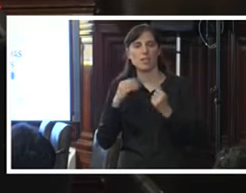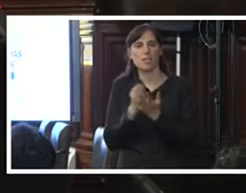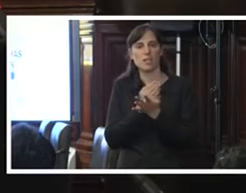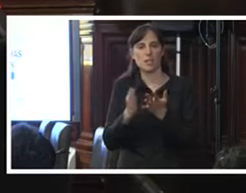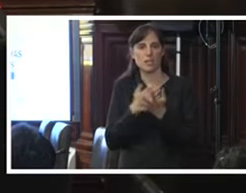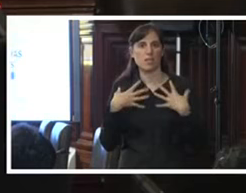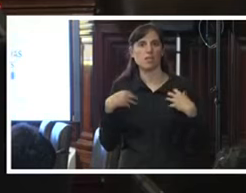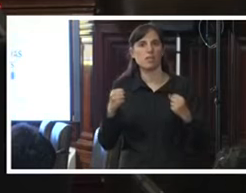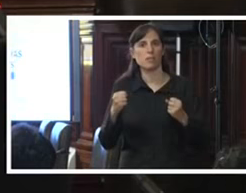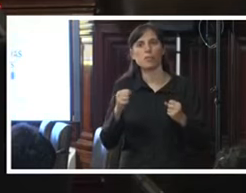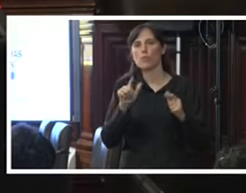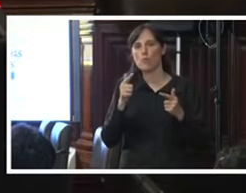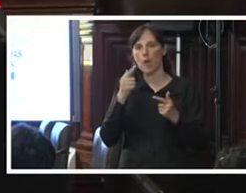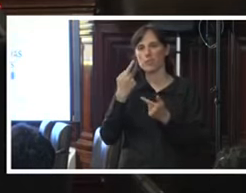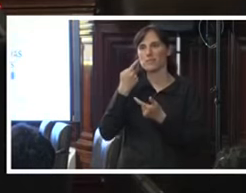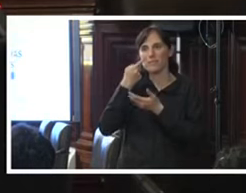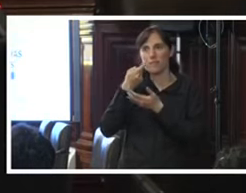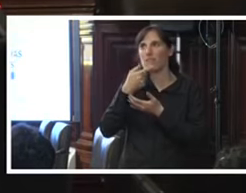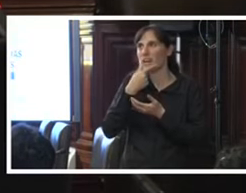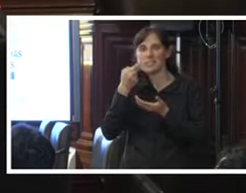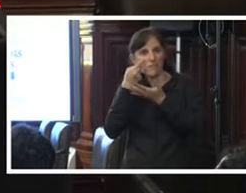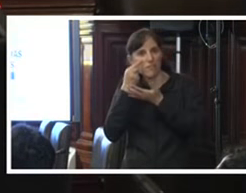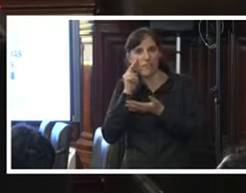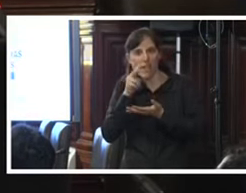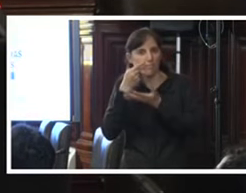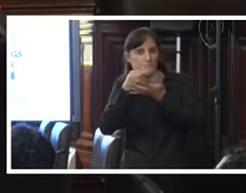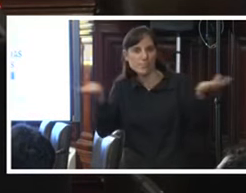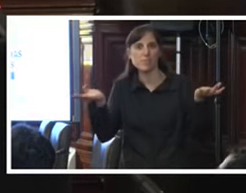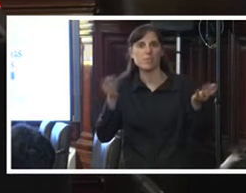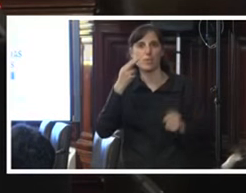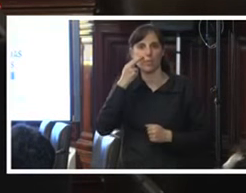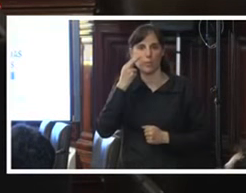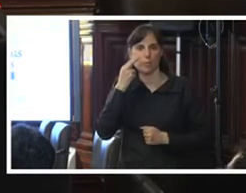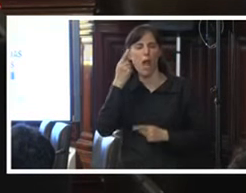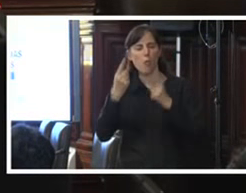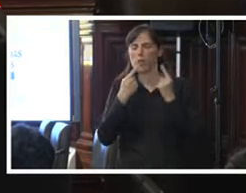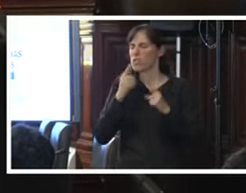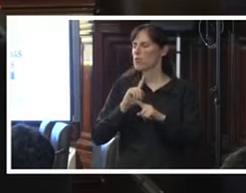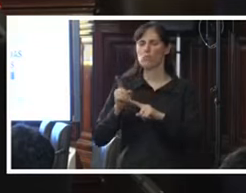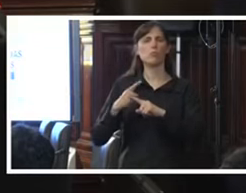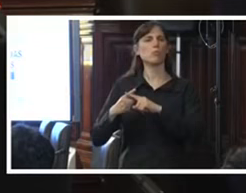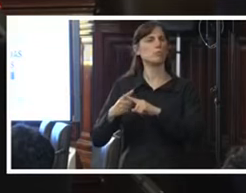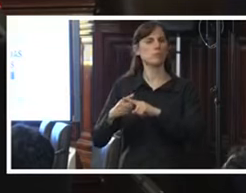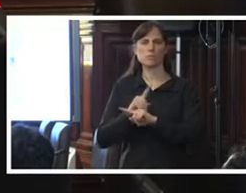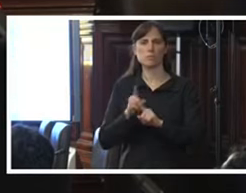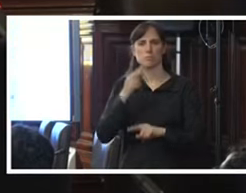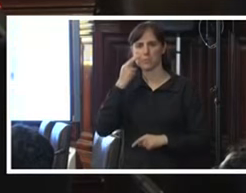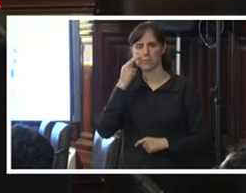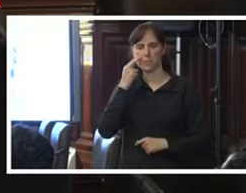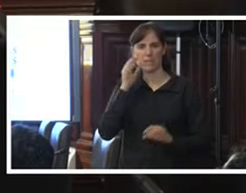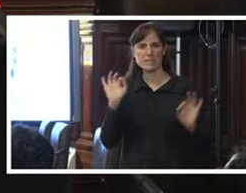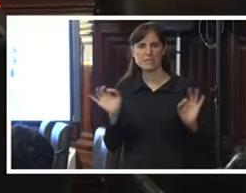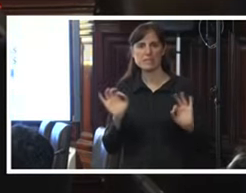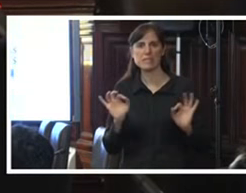la invisibilización de estas personas e incluso la negación de su existencia al no considerar posible que las personas adultas mayores